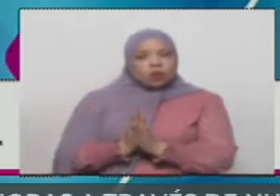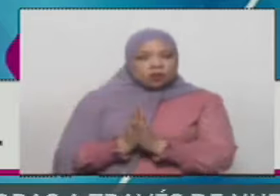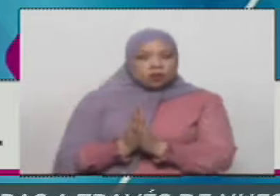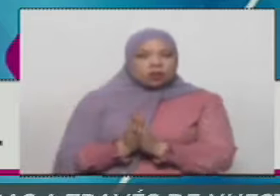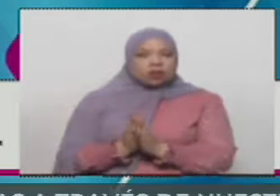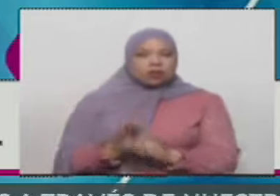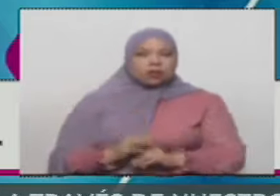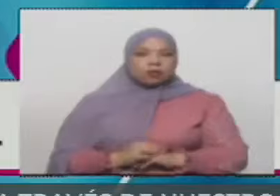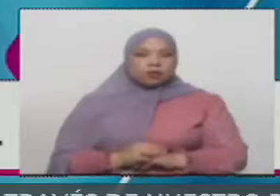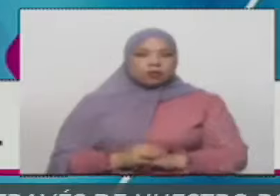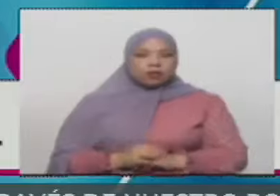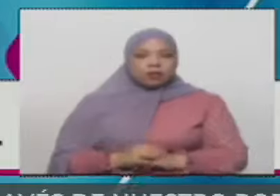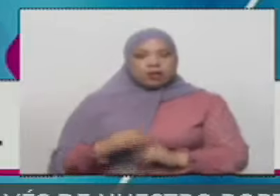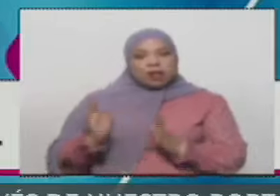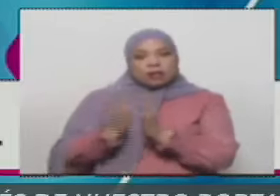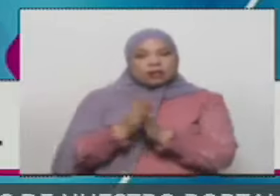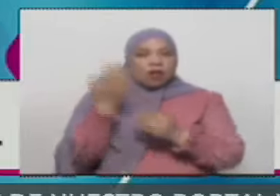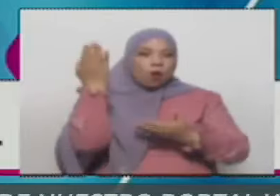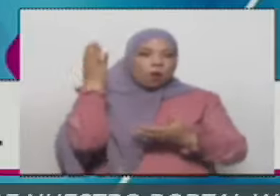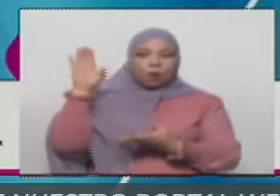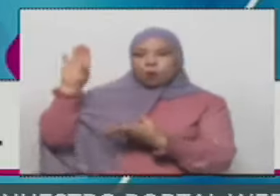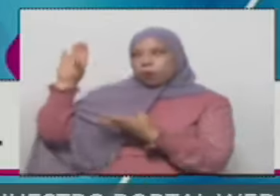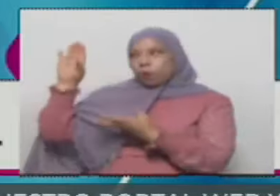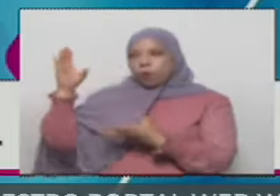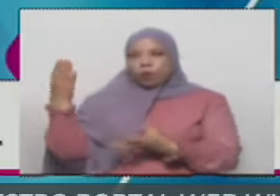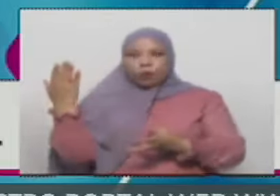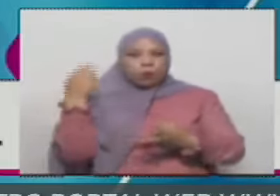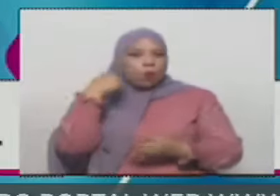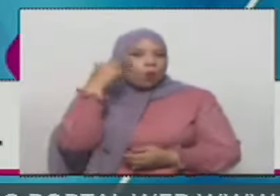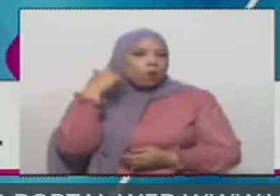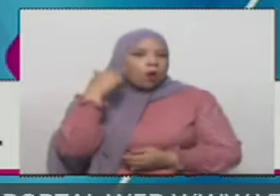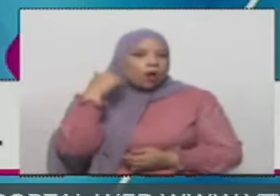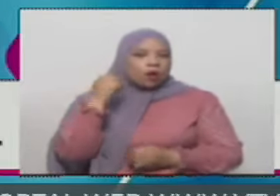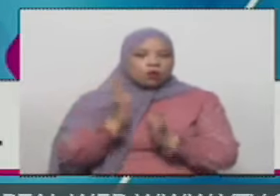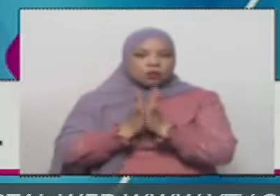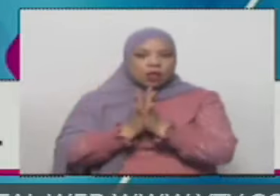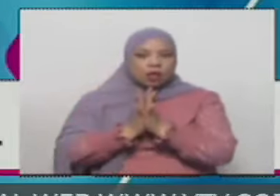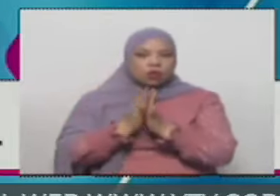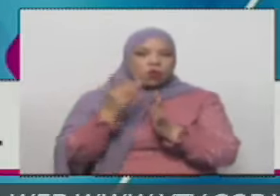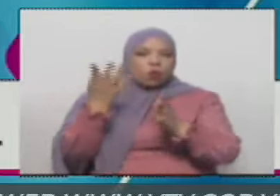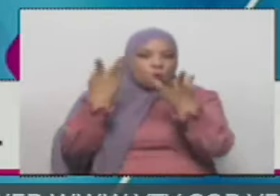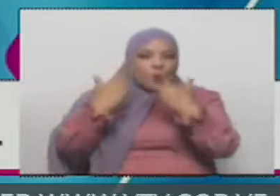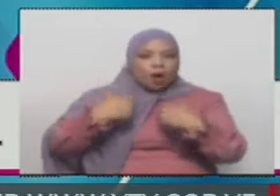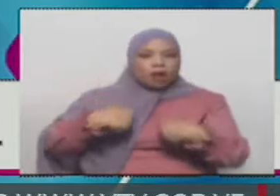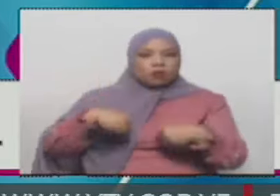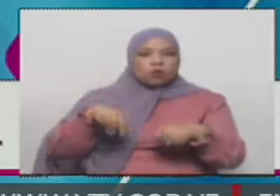¿no? A San Juan, a San Pedro, y cuántos bailes de